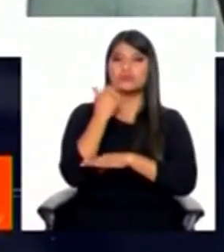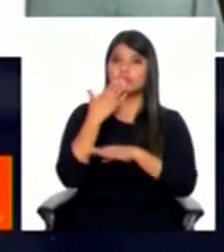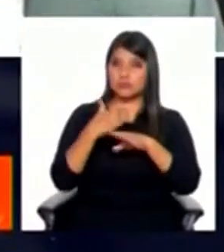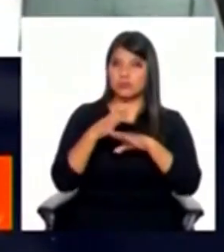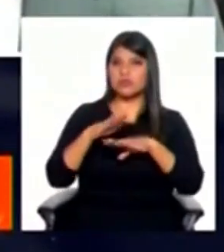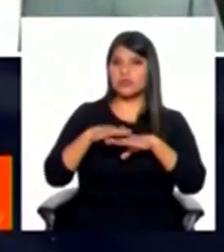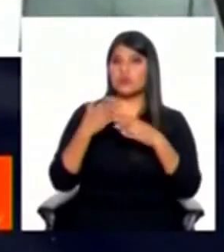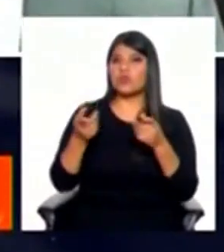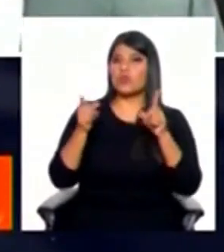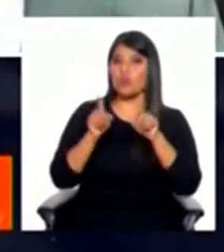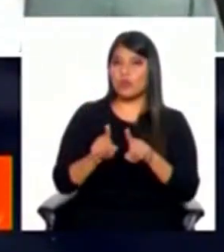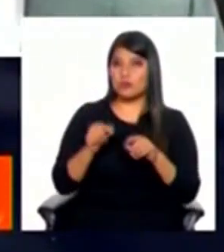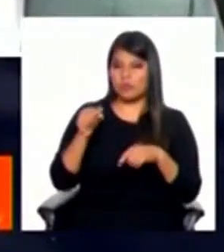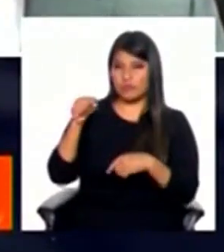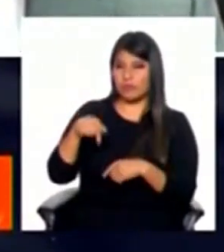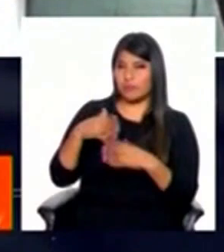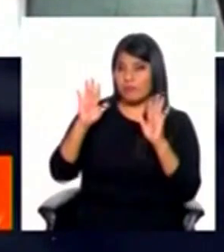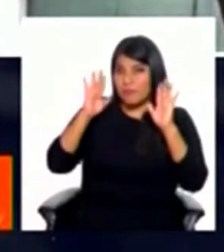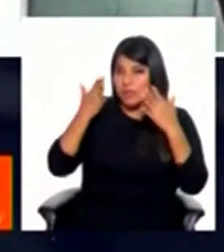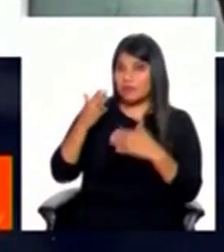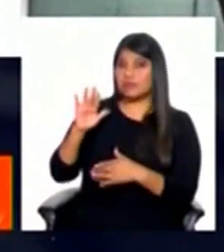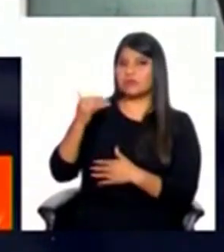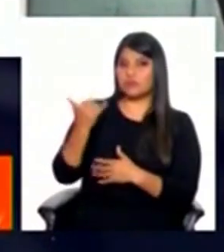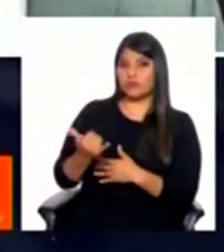estamos hablando. Pero al parecer sería un caso.